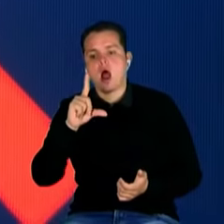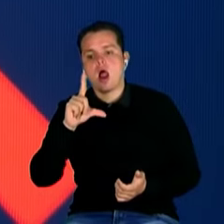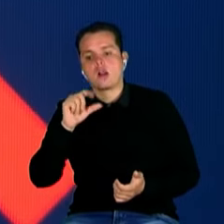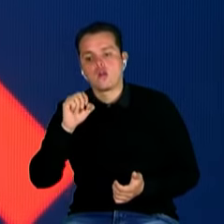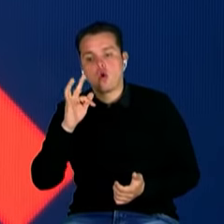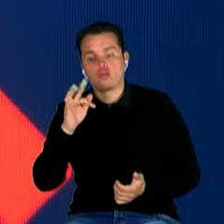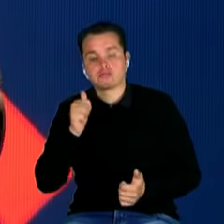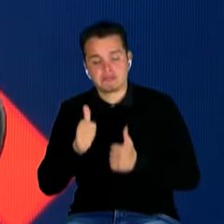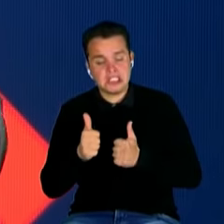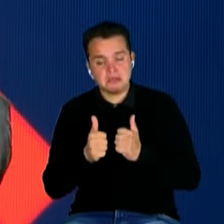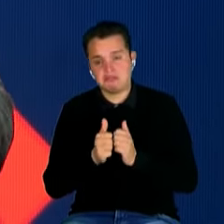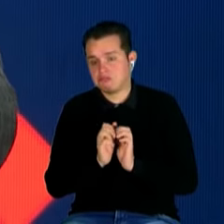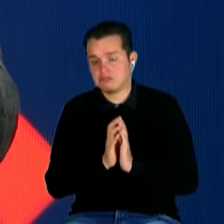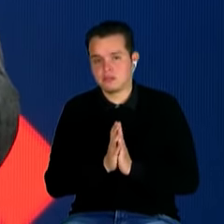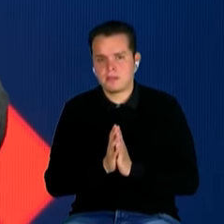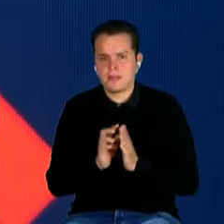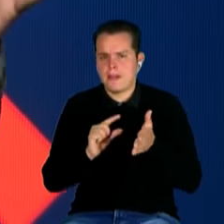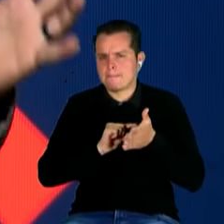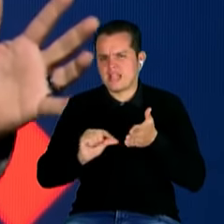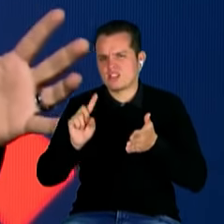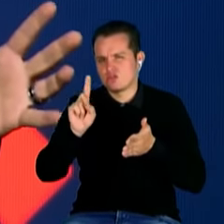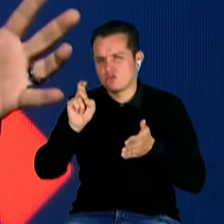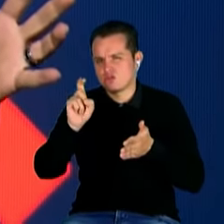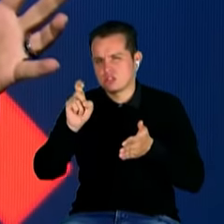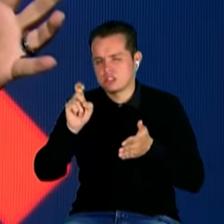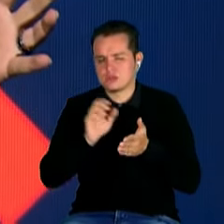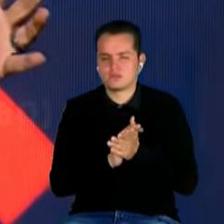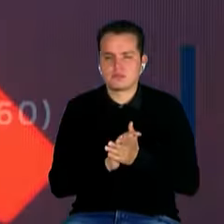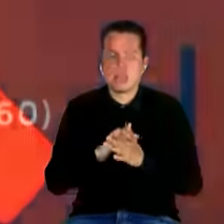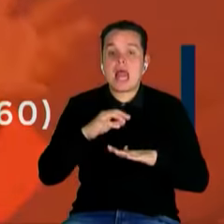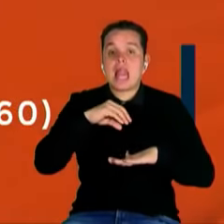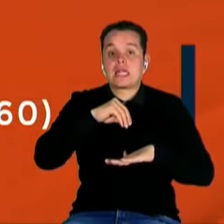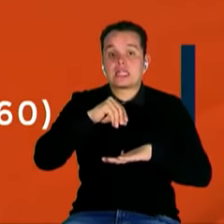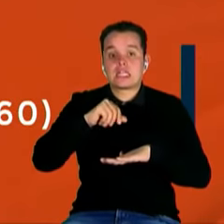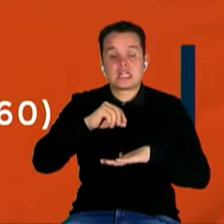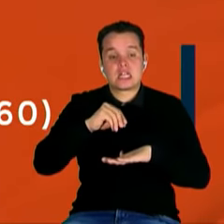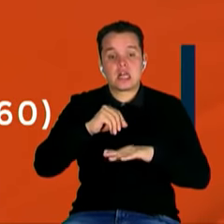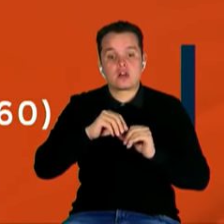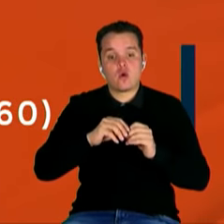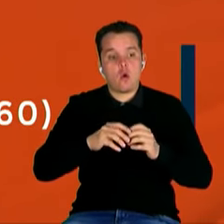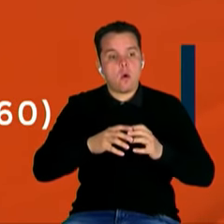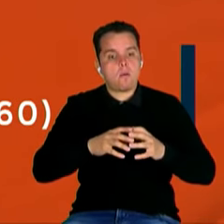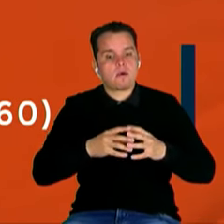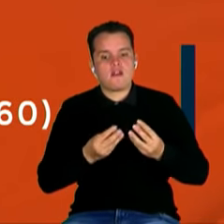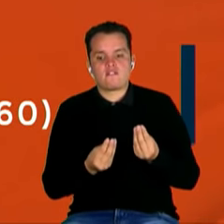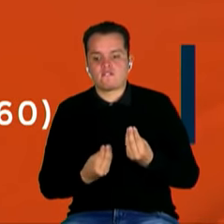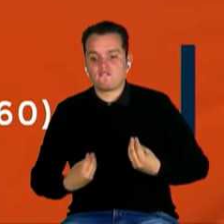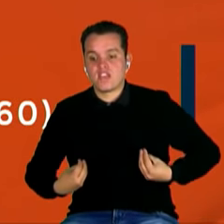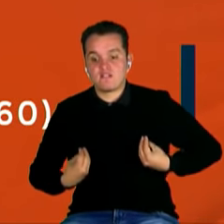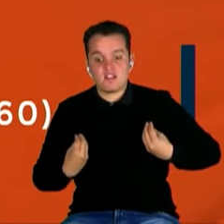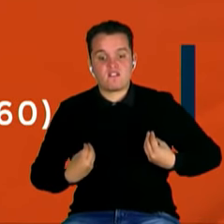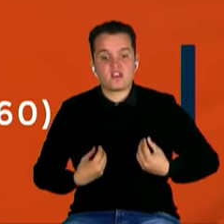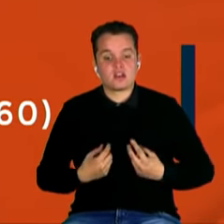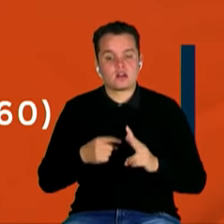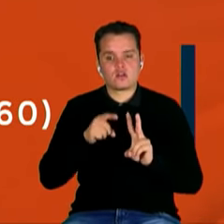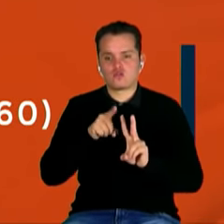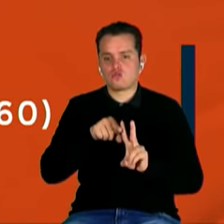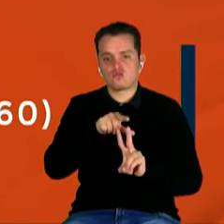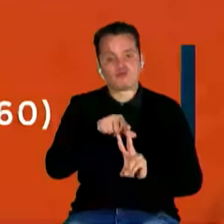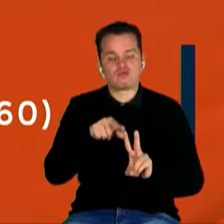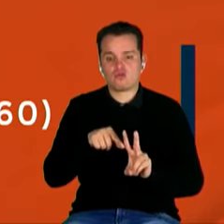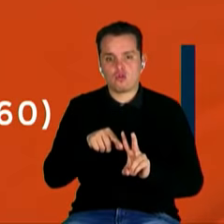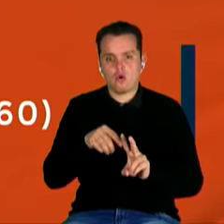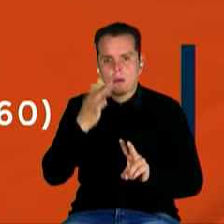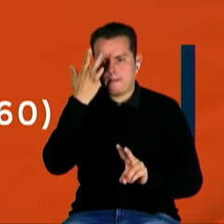le iba bien. Dice, versículo 6, pero la tierra no era suficiente para que habitasen juntos. Tenían tanto